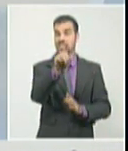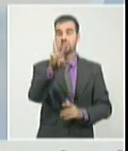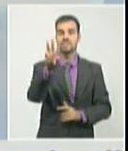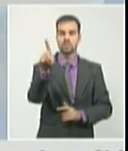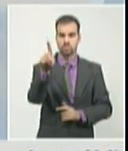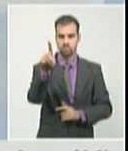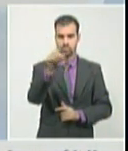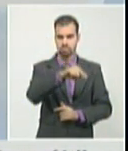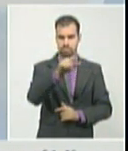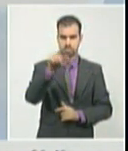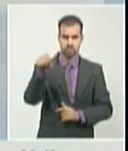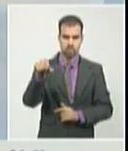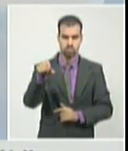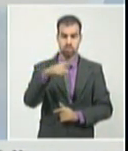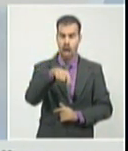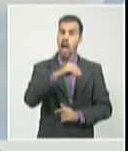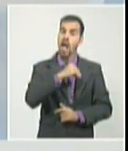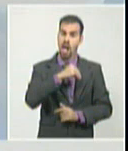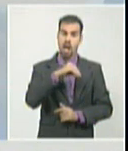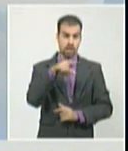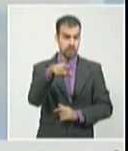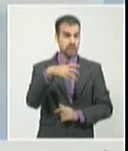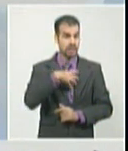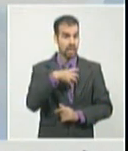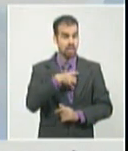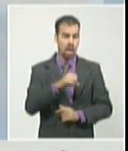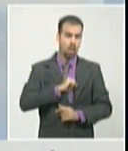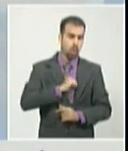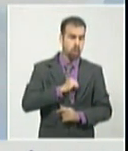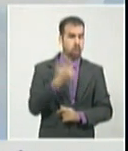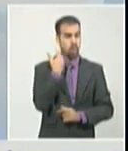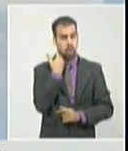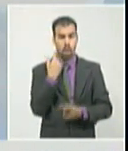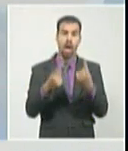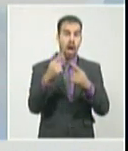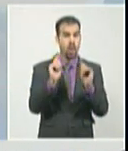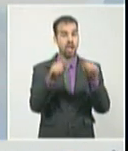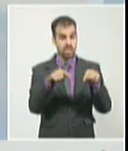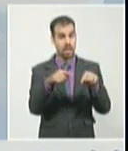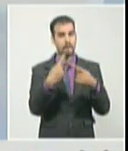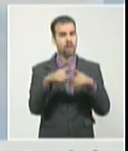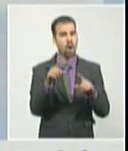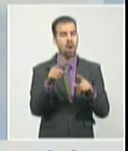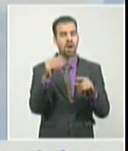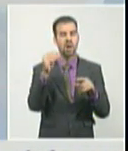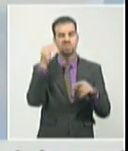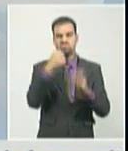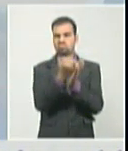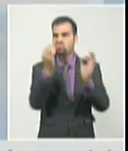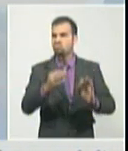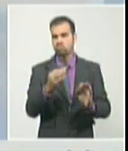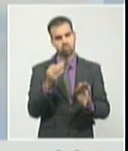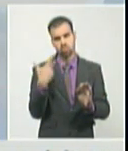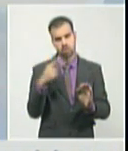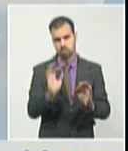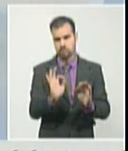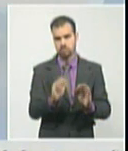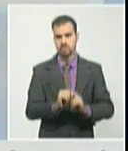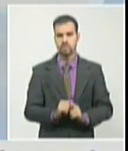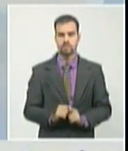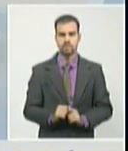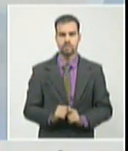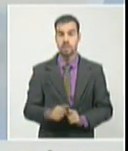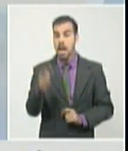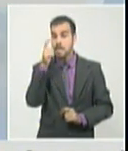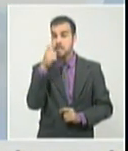enfermedad y algún elemento epidemiológico en vigilancias 1024 y confirmados